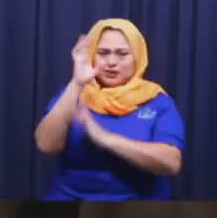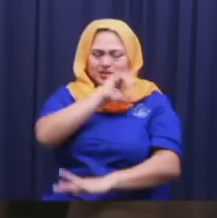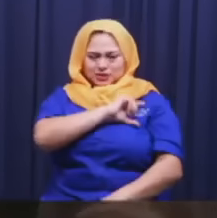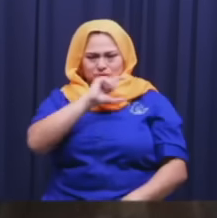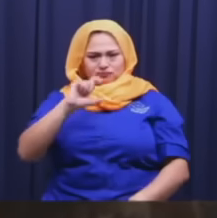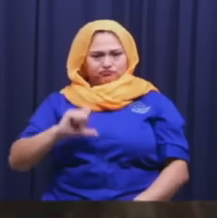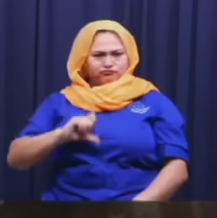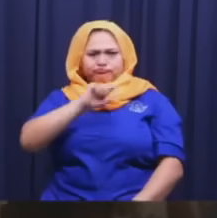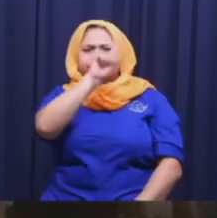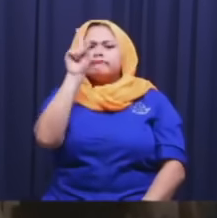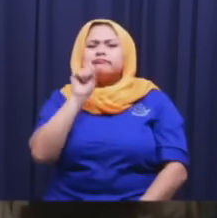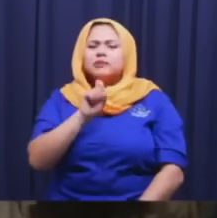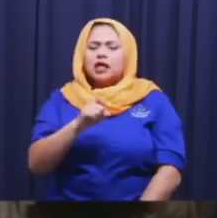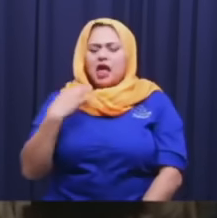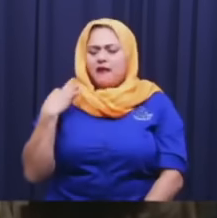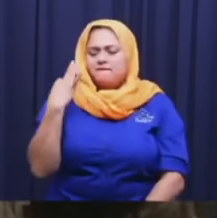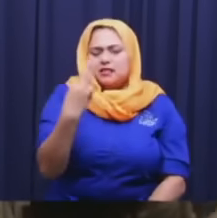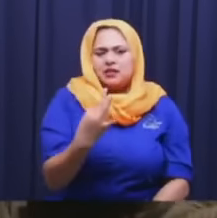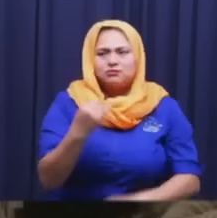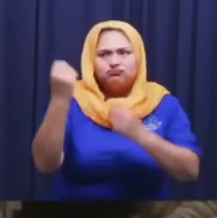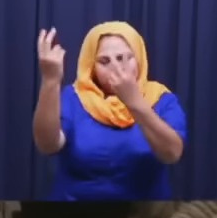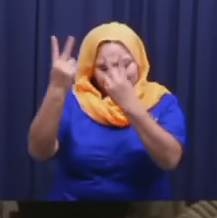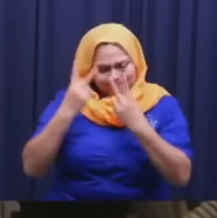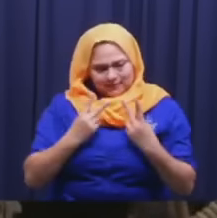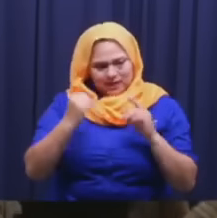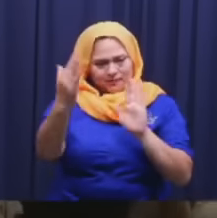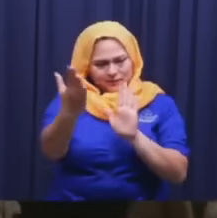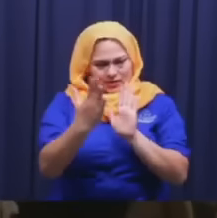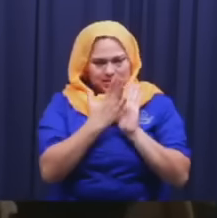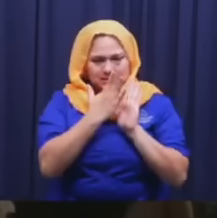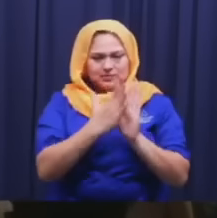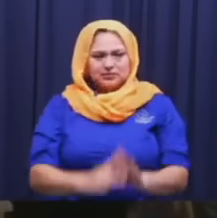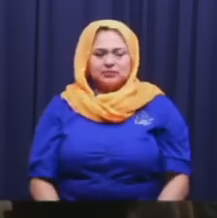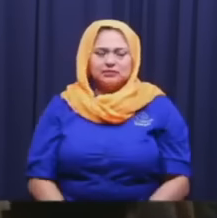Jesucristo, le invitamos a que pase acá al frente